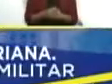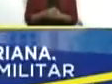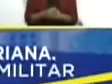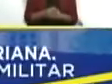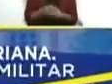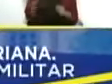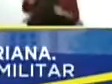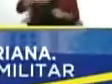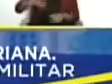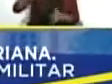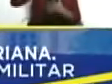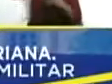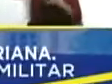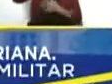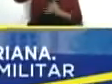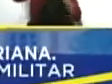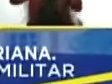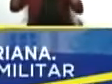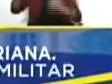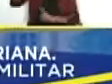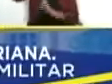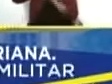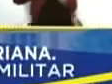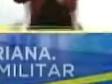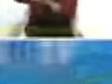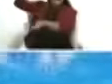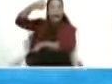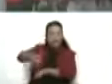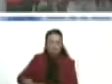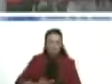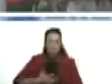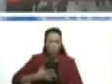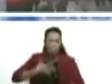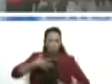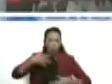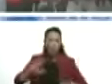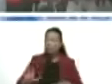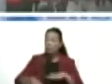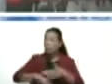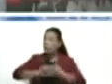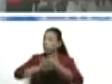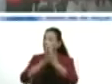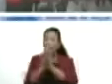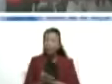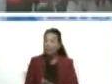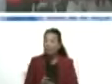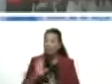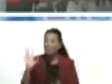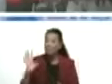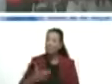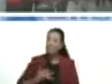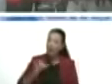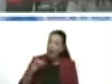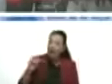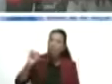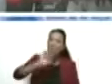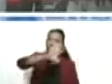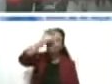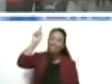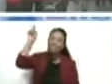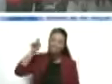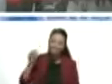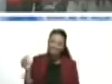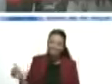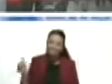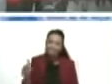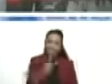Su fuerza de las ideas, su espíritu inmortal, está presente